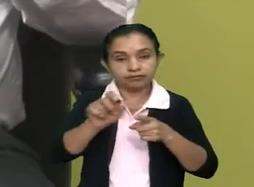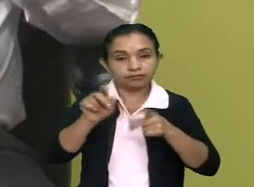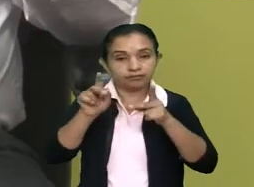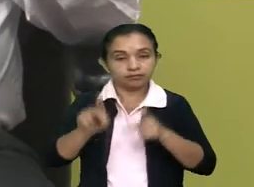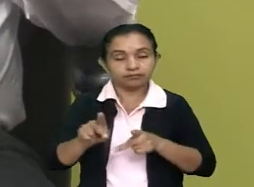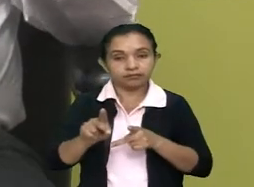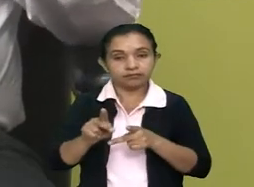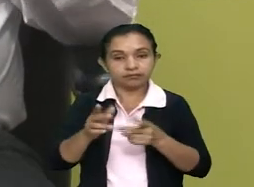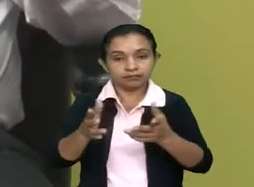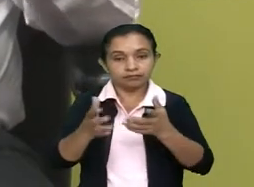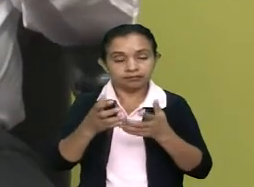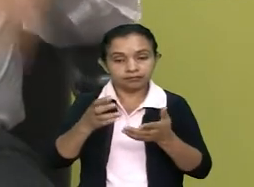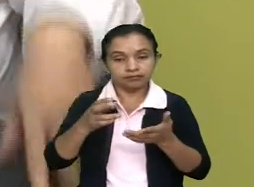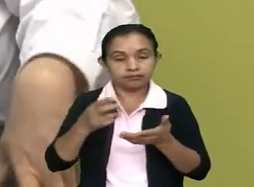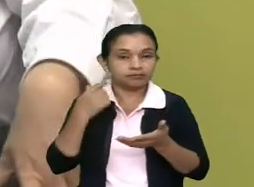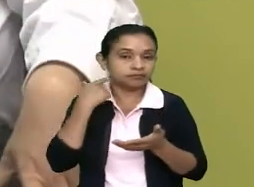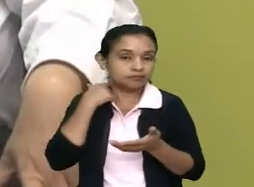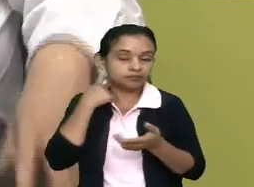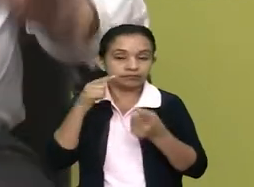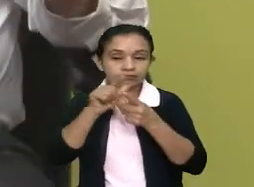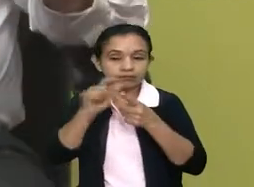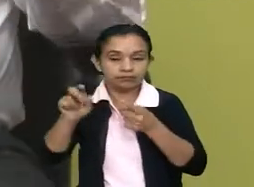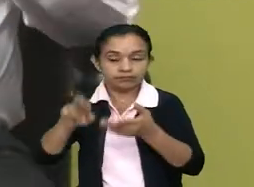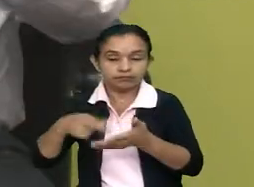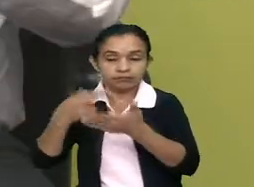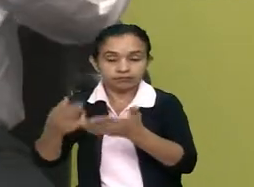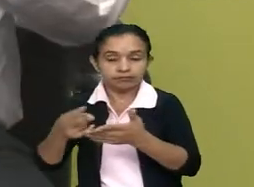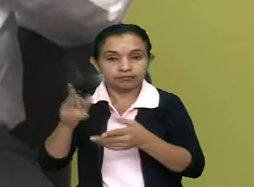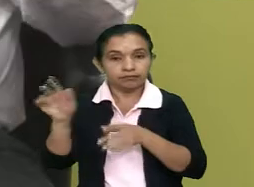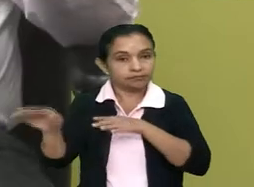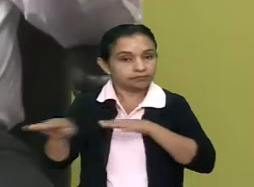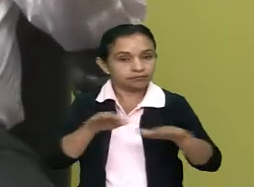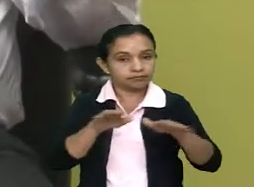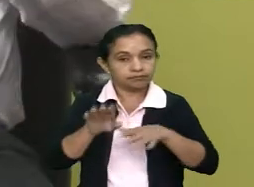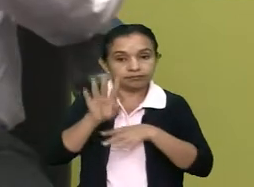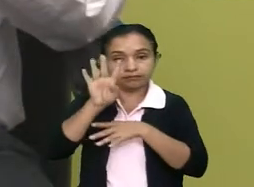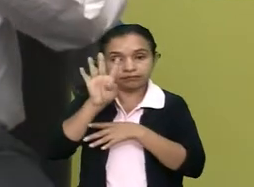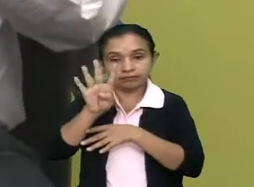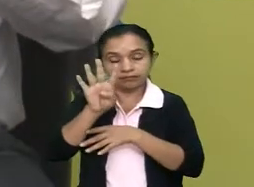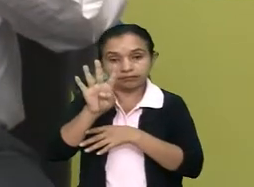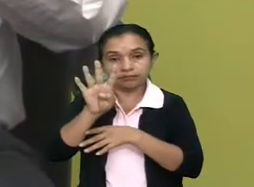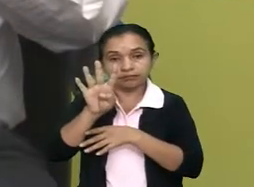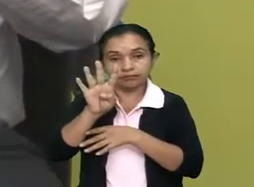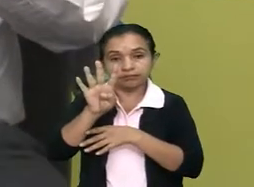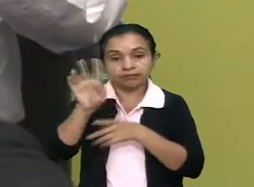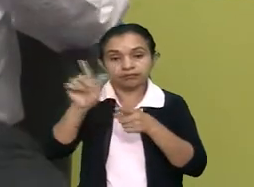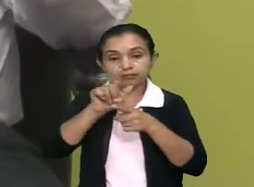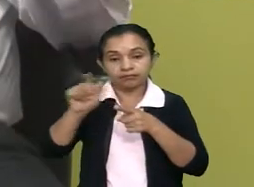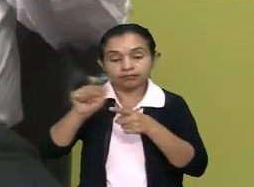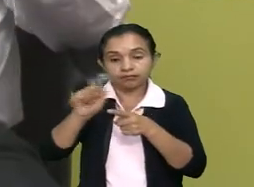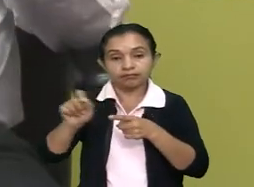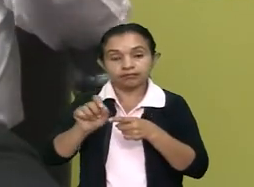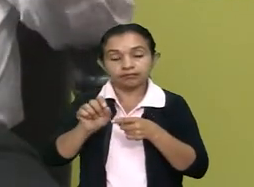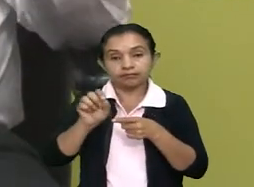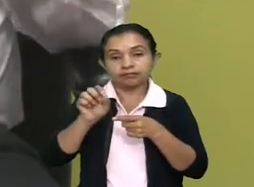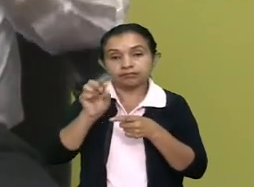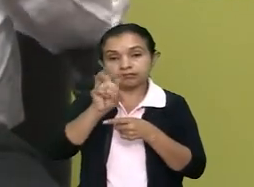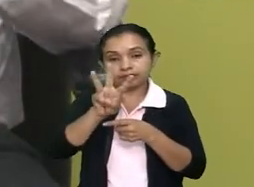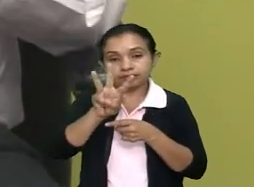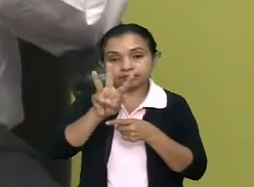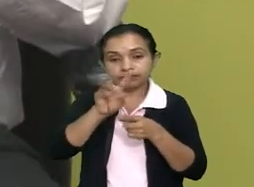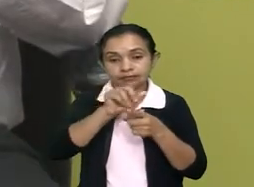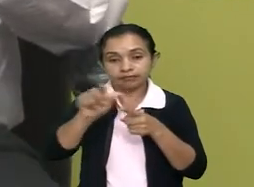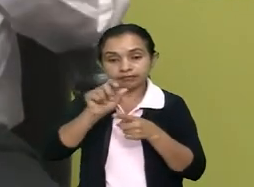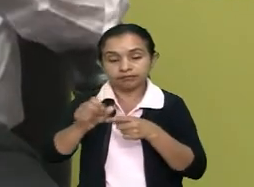generosos que quieran donar un marca cada mes pero no es posible ver ha de quedar un tiempo para ello se recuperan los glóbulos rojos ahí los tenemos cada cuatro cada tres meses